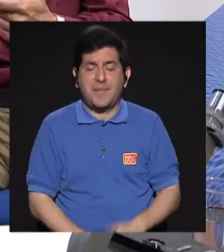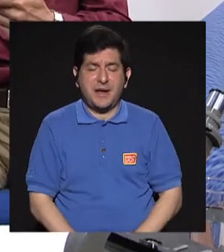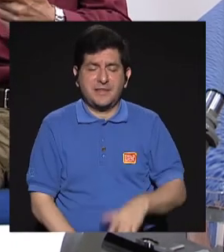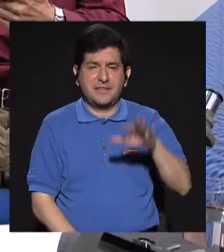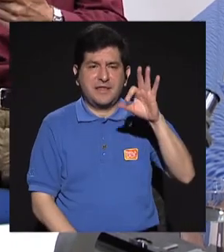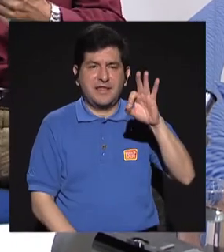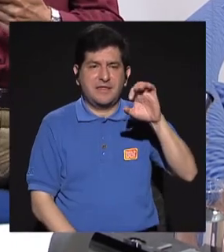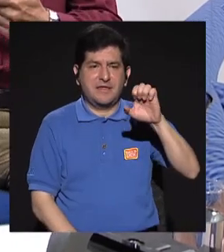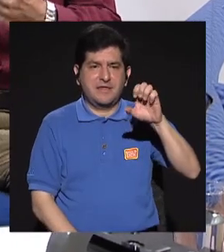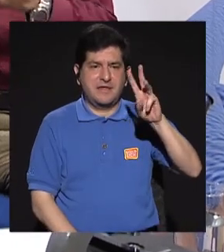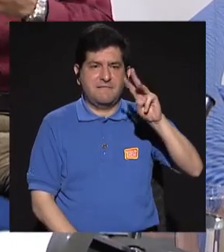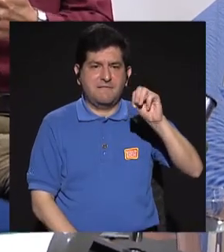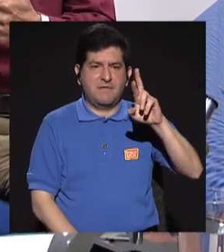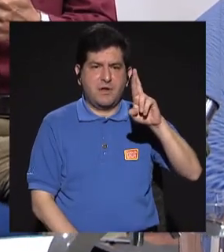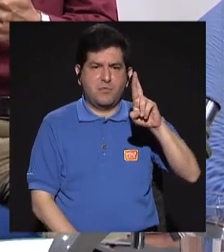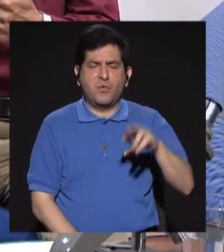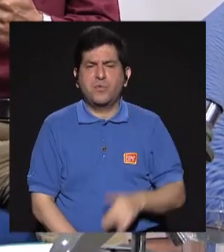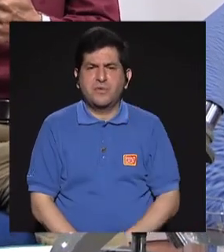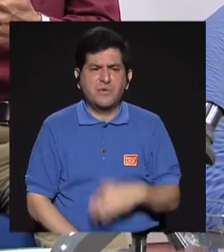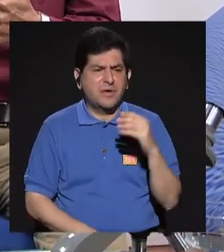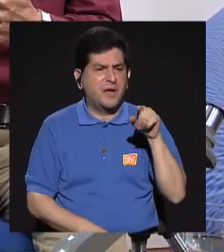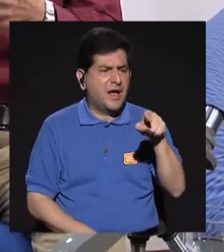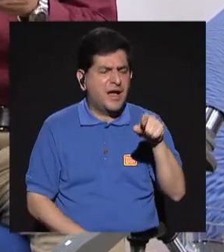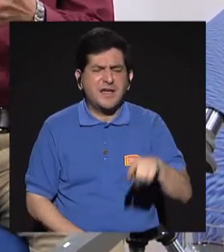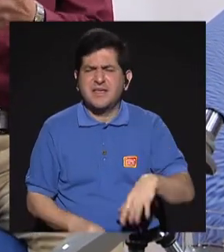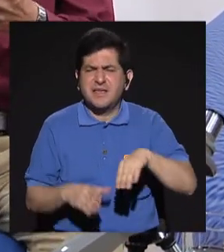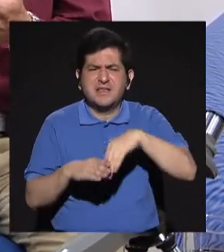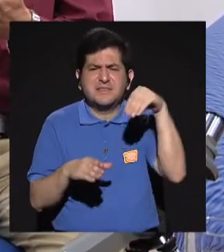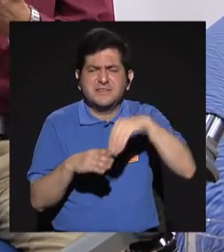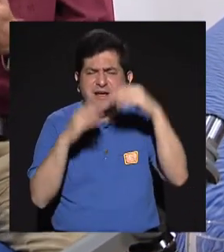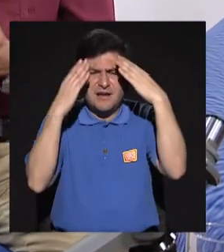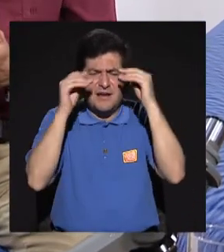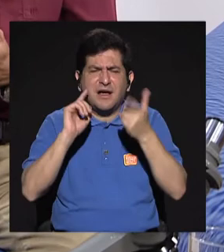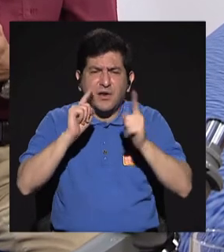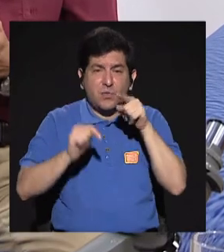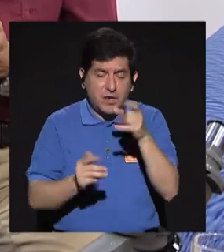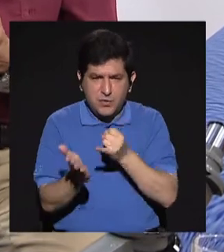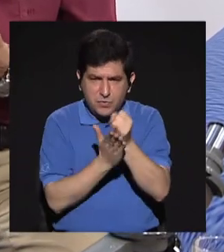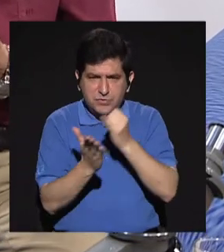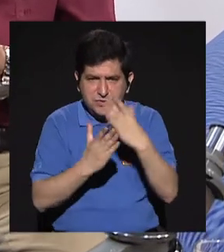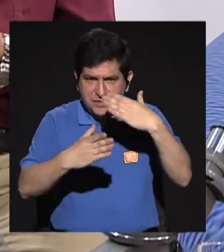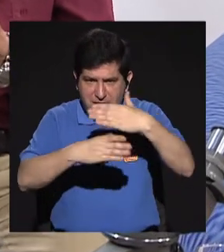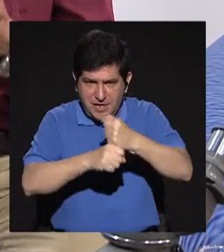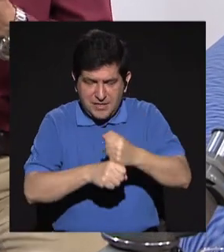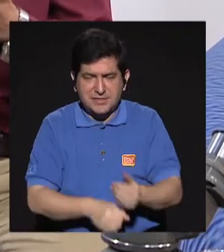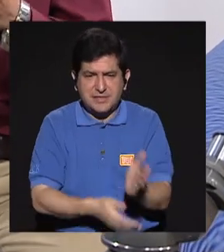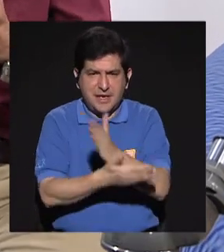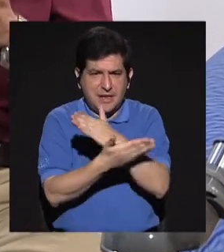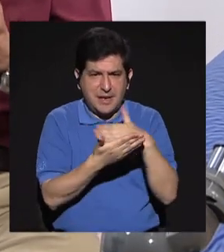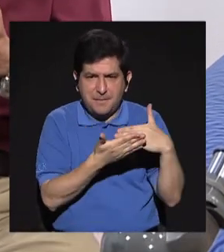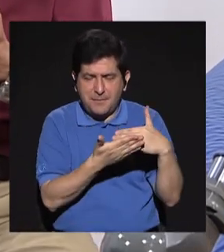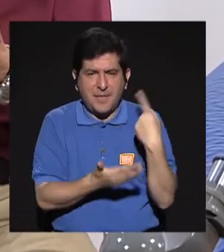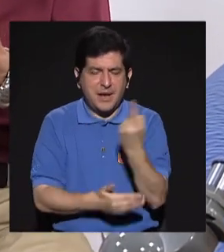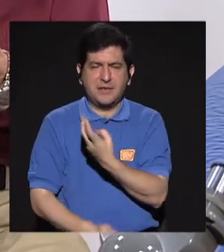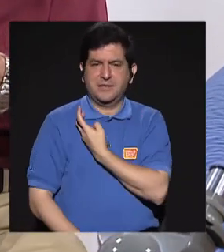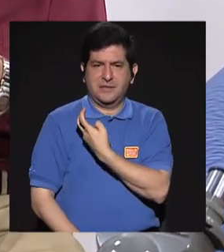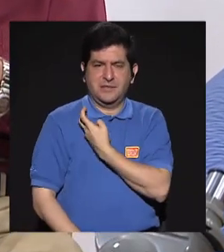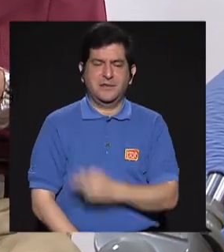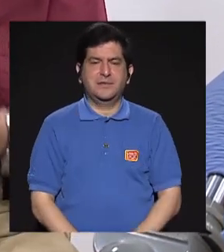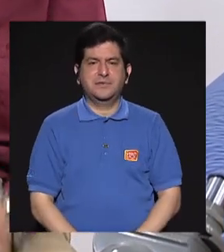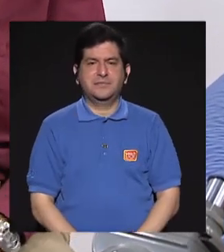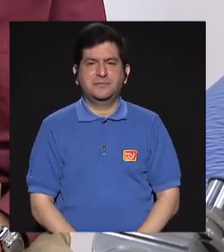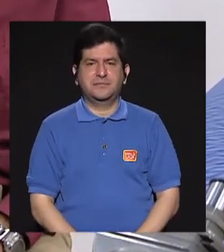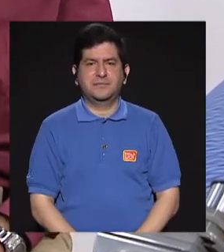un pedazo de fémur no el fémur sino un pedazo del fémur que podemos obtener a partir de la investigación que ustedes realizan a partir de un pedazo de